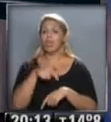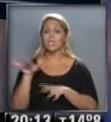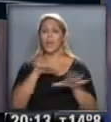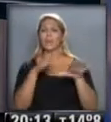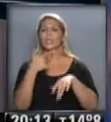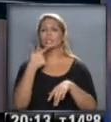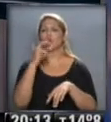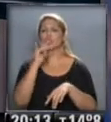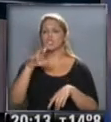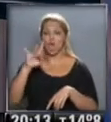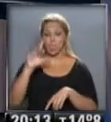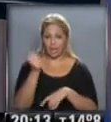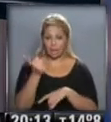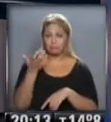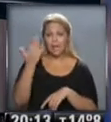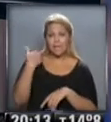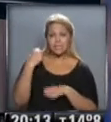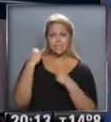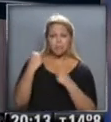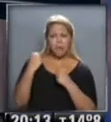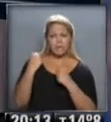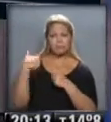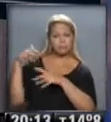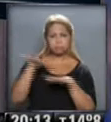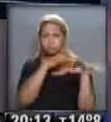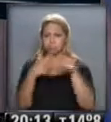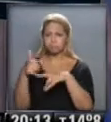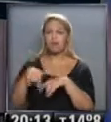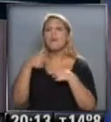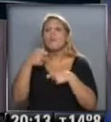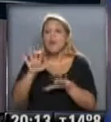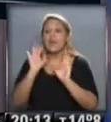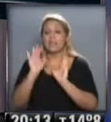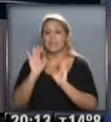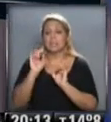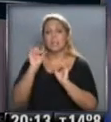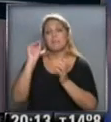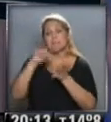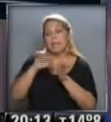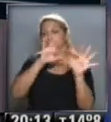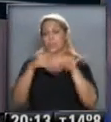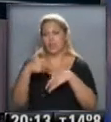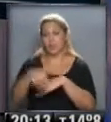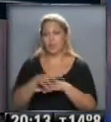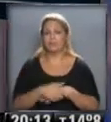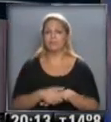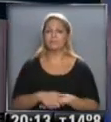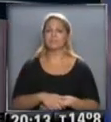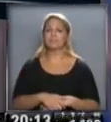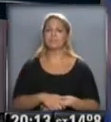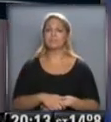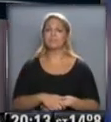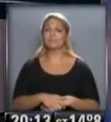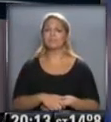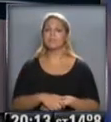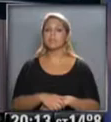fue más intenso en el día de ayer, sopló bastante intenso, todavía existe la posibilidad de viento sonda. El pronóstico entonces nos está indicando